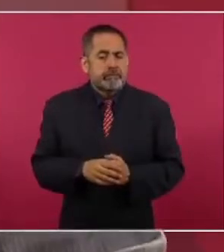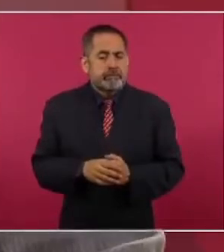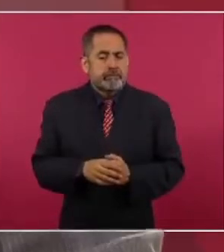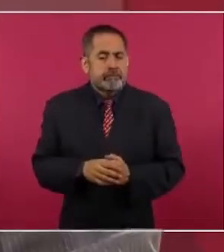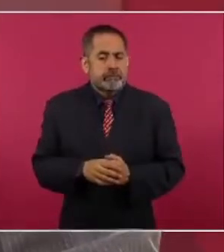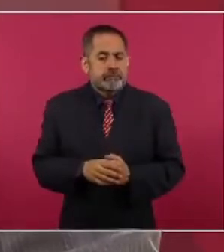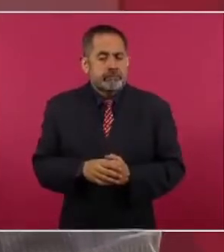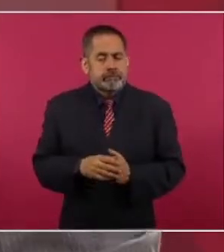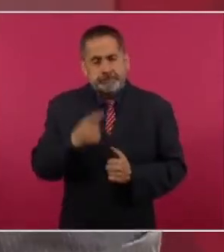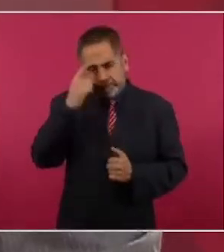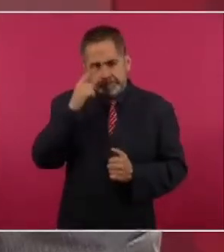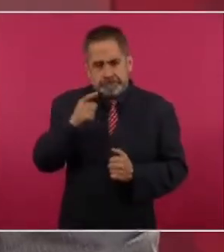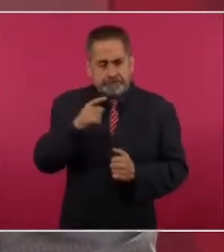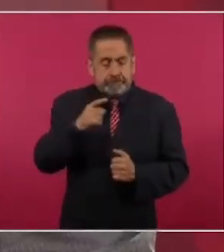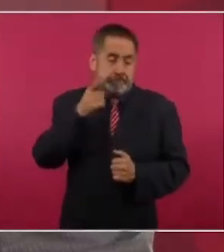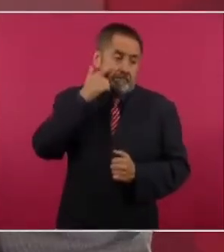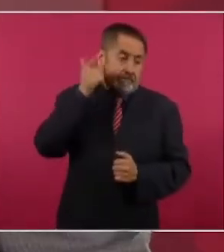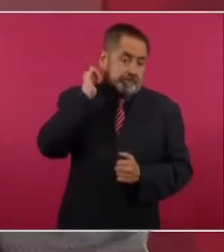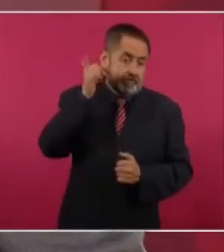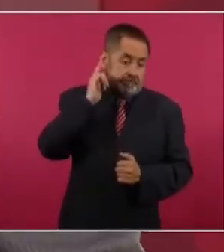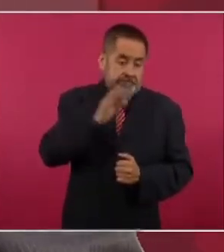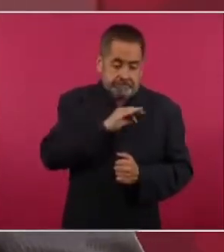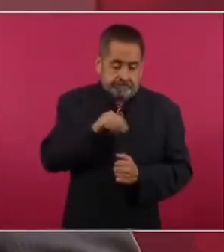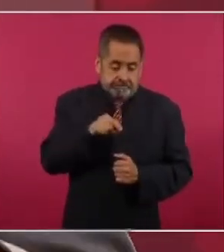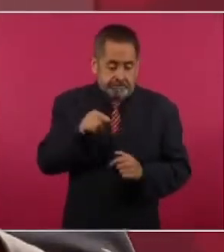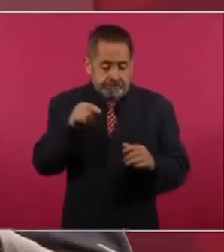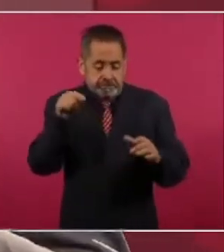tener mejores resultados.